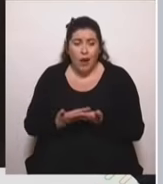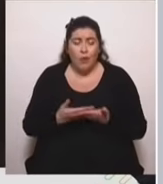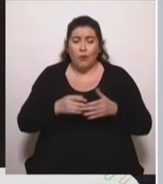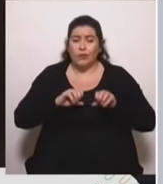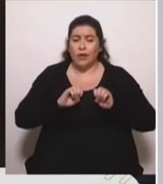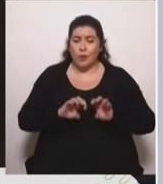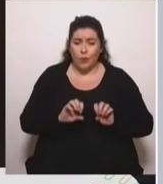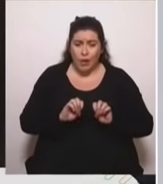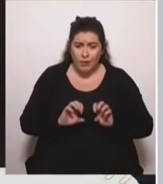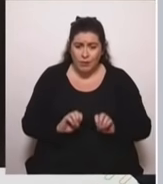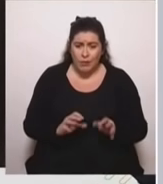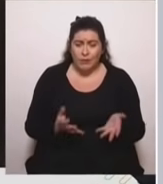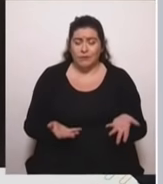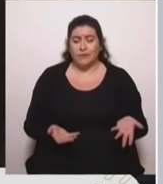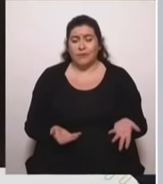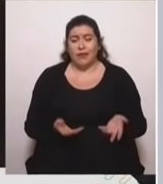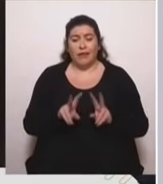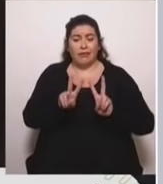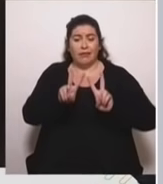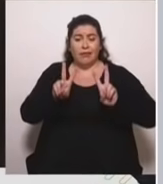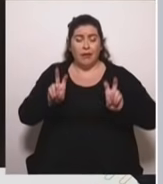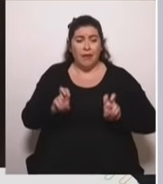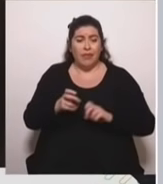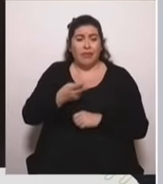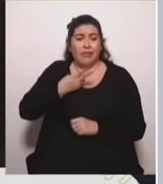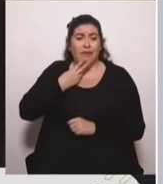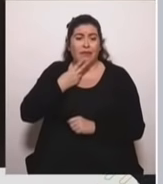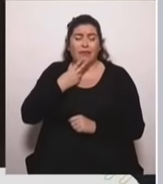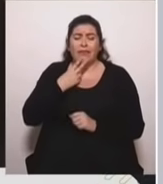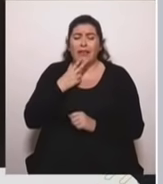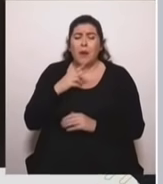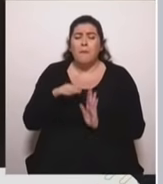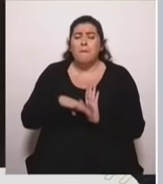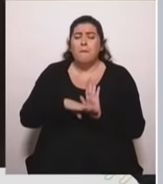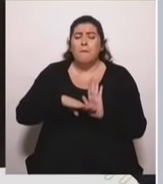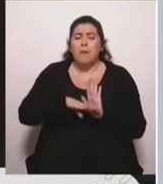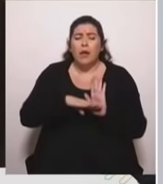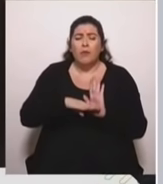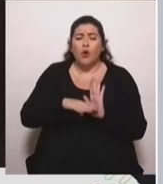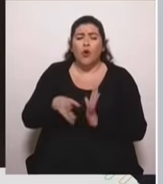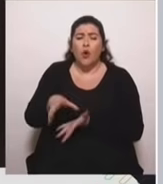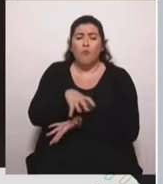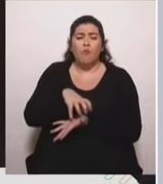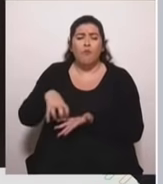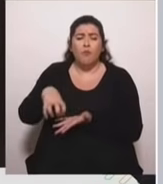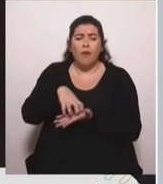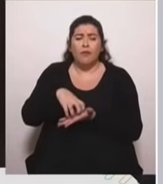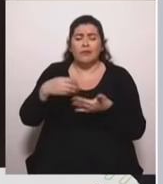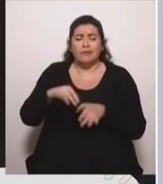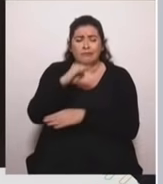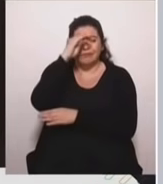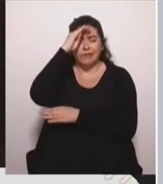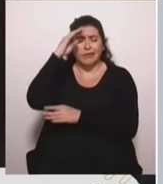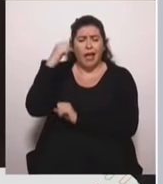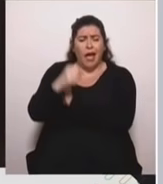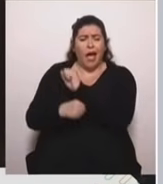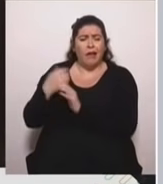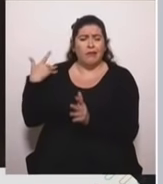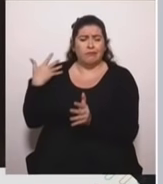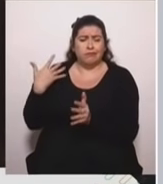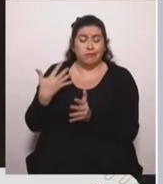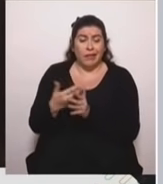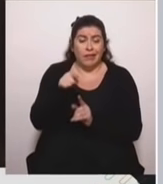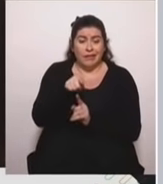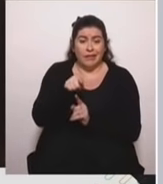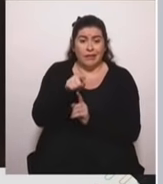de la Constitución, pero su labor, su trabajo es claramente constituyente. Espero que haya podido explicarlo